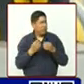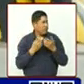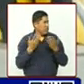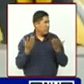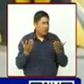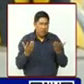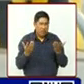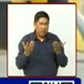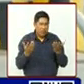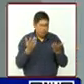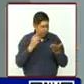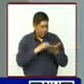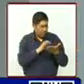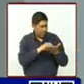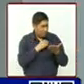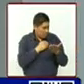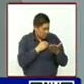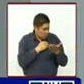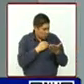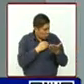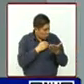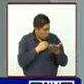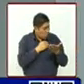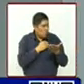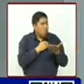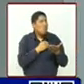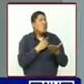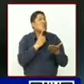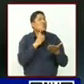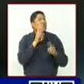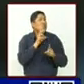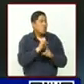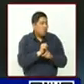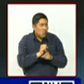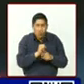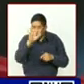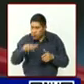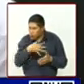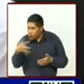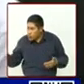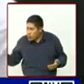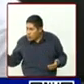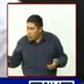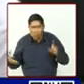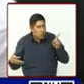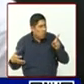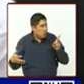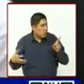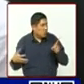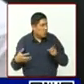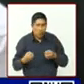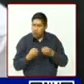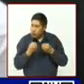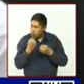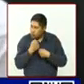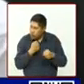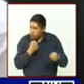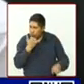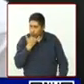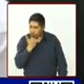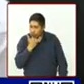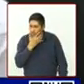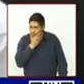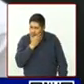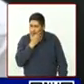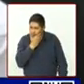de almacenaje. En ese sentido, a las 6 de la tarde se verifica dentro de lo que son el sistema de octano volumen por